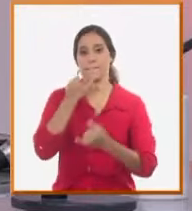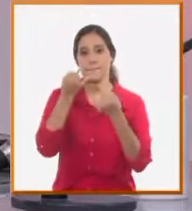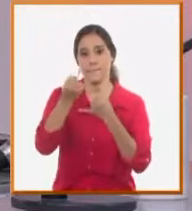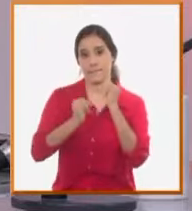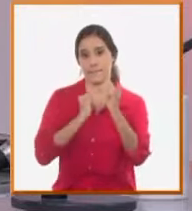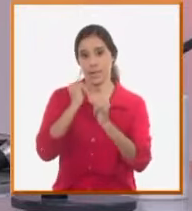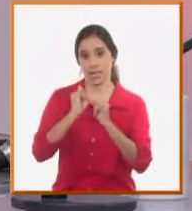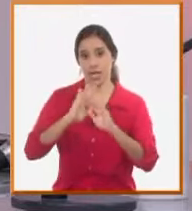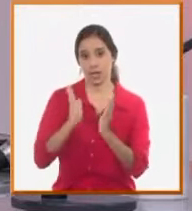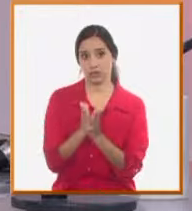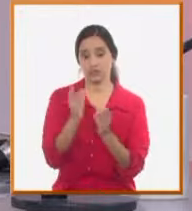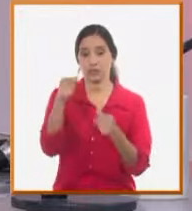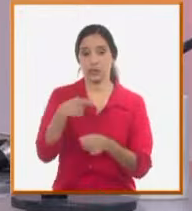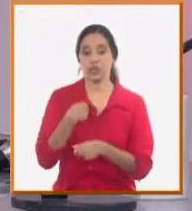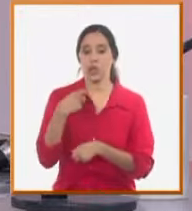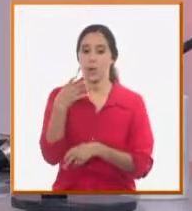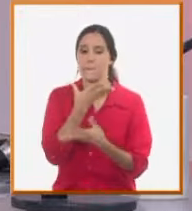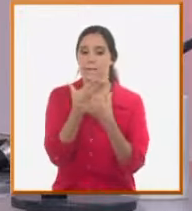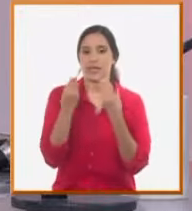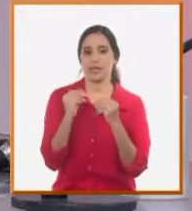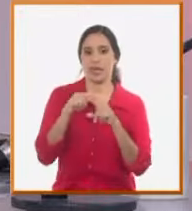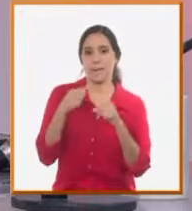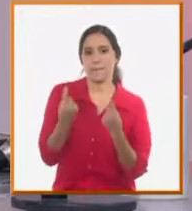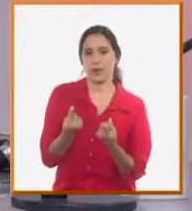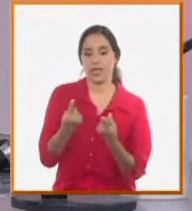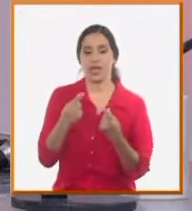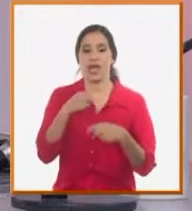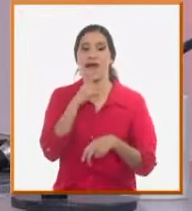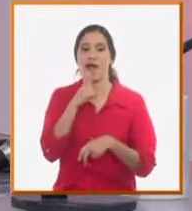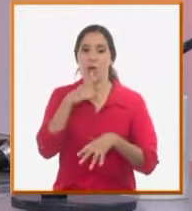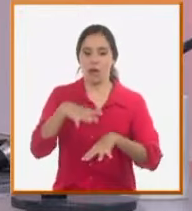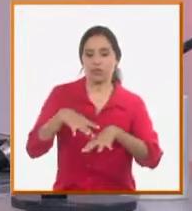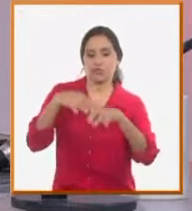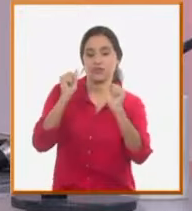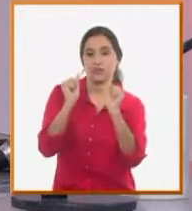el cultivo del tomate por afectaciones de sequía y el seguro lo pagó.